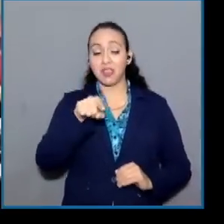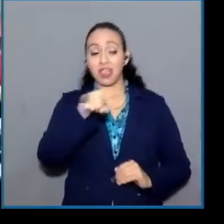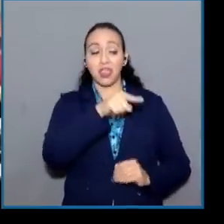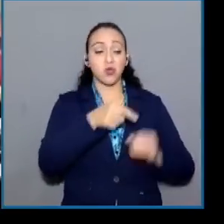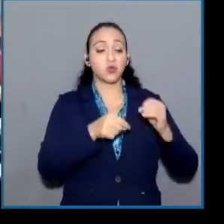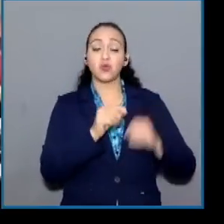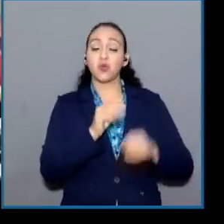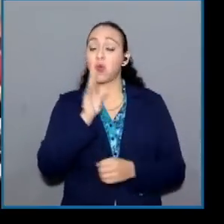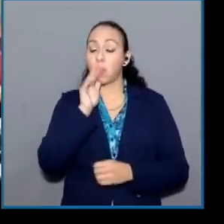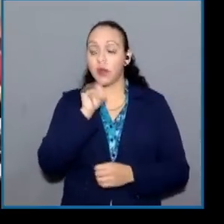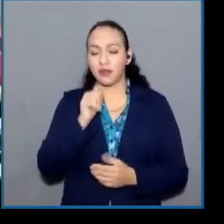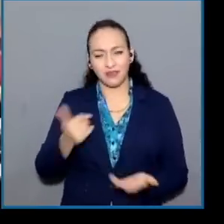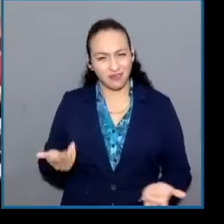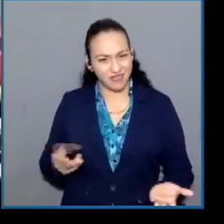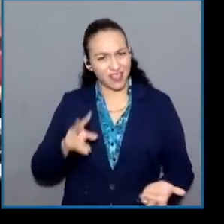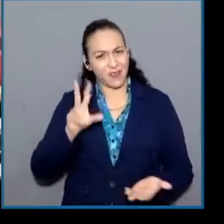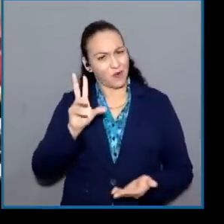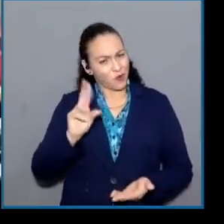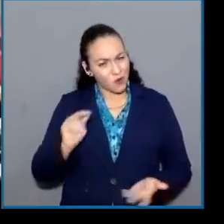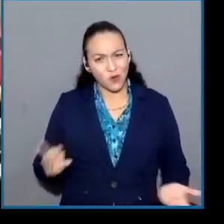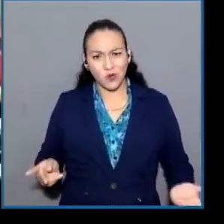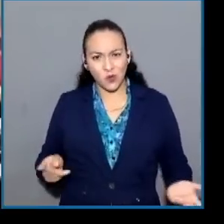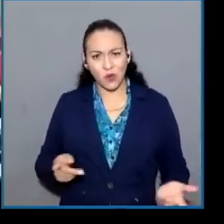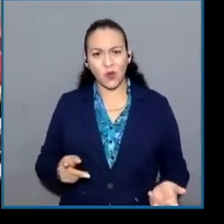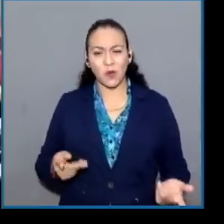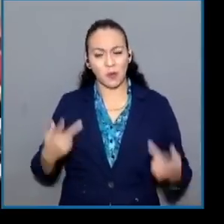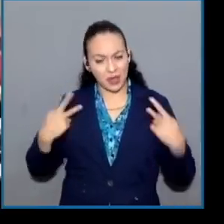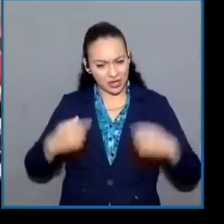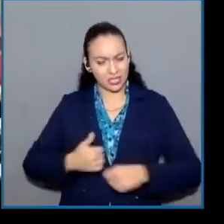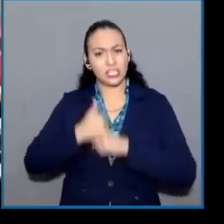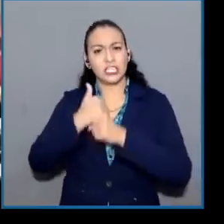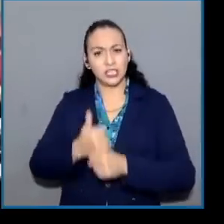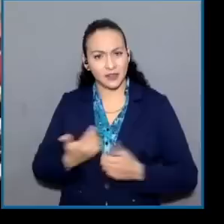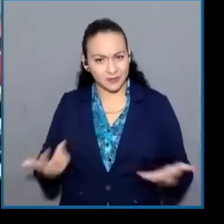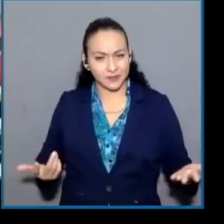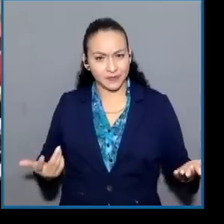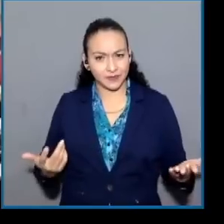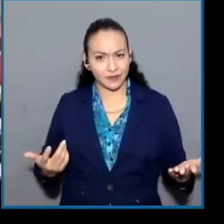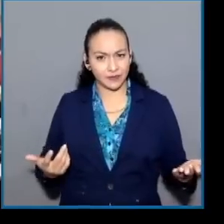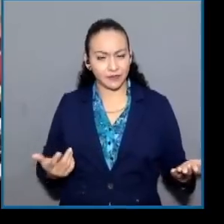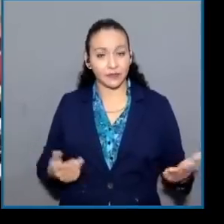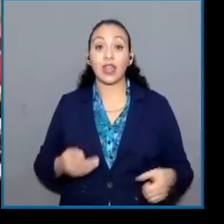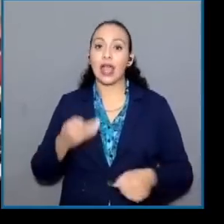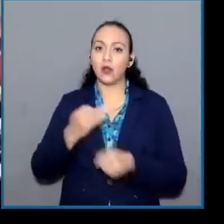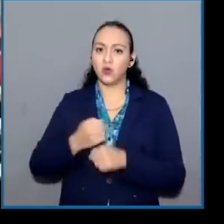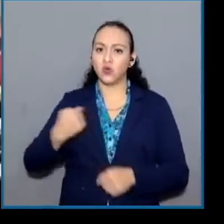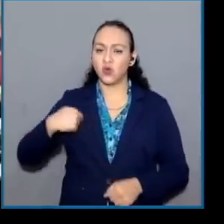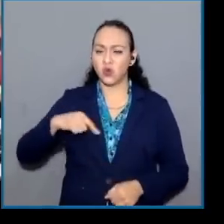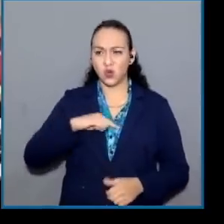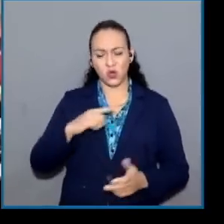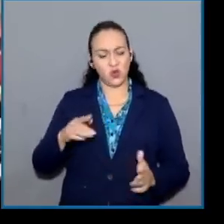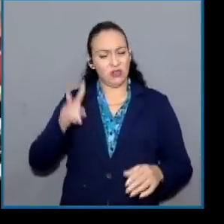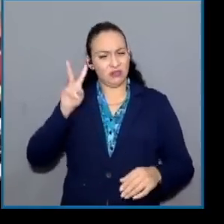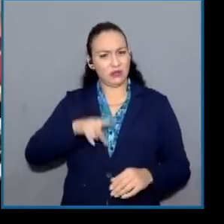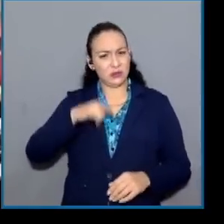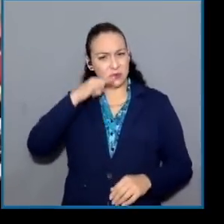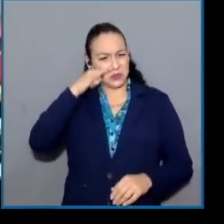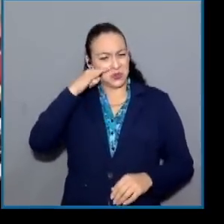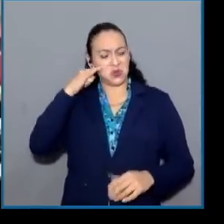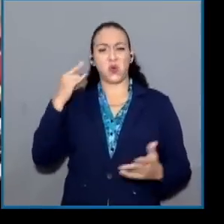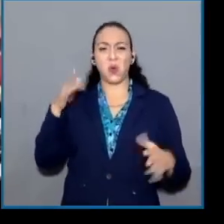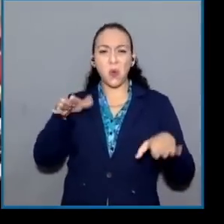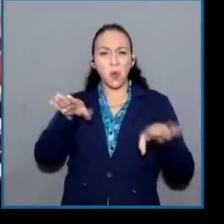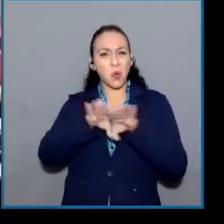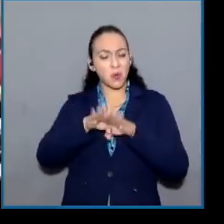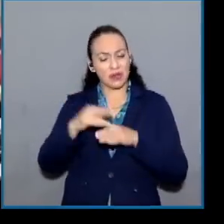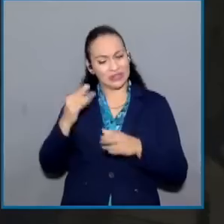por parte de nuestra sociedad, o estamos cambiando la indignación por programas sociales y con ello